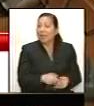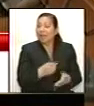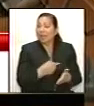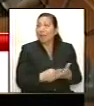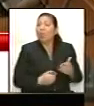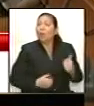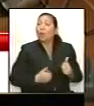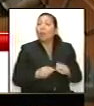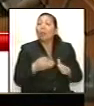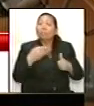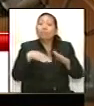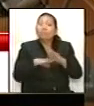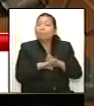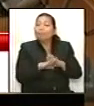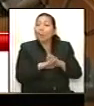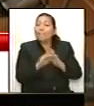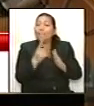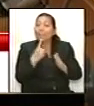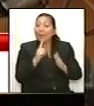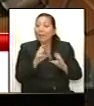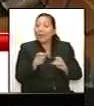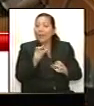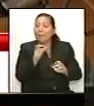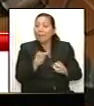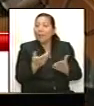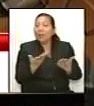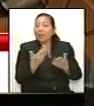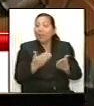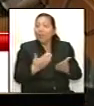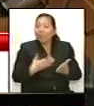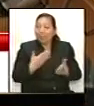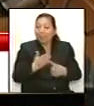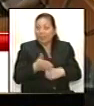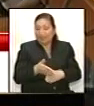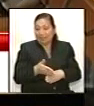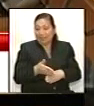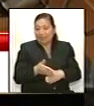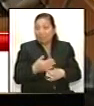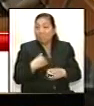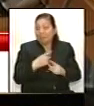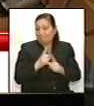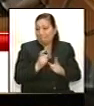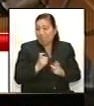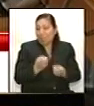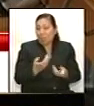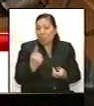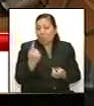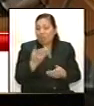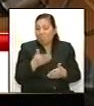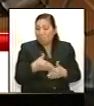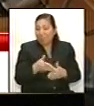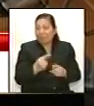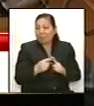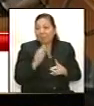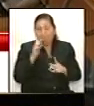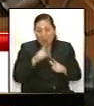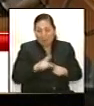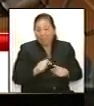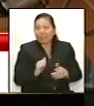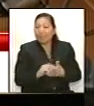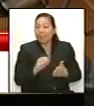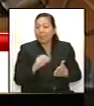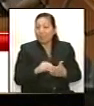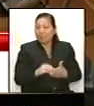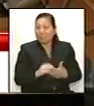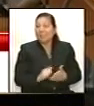cuál es la puerta de ingreso para el ciudadano a dónde debería ir. Si me pregunto a mí, debería ser una única puerta, que es policía, y que adentro